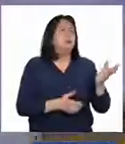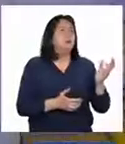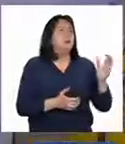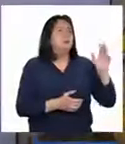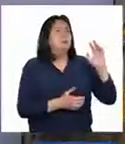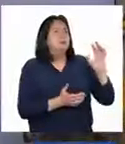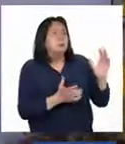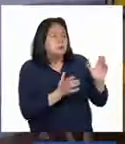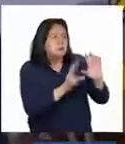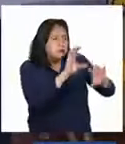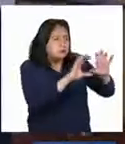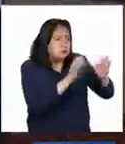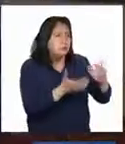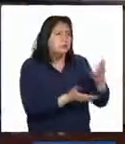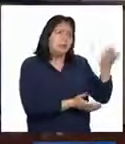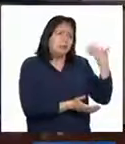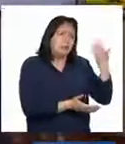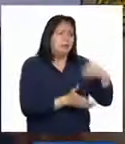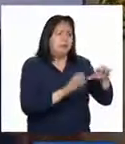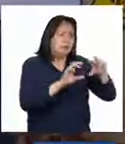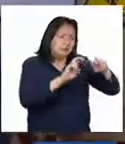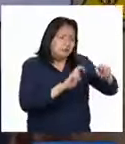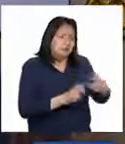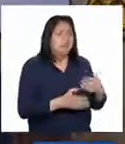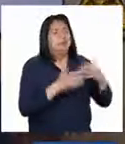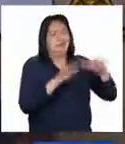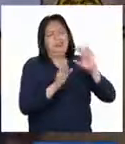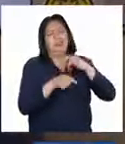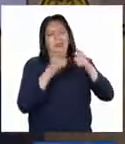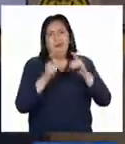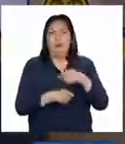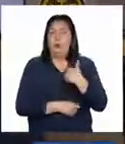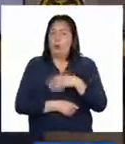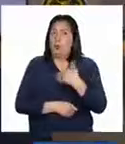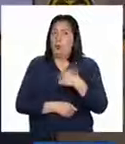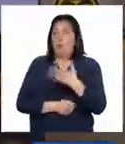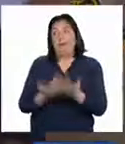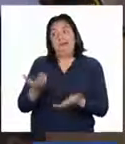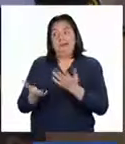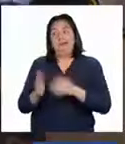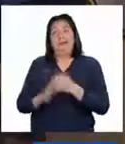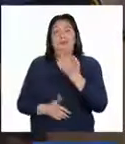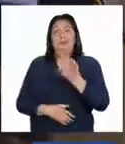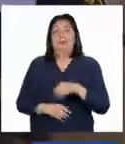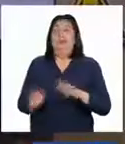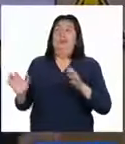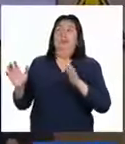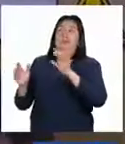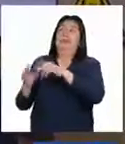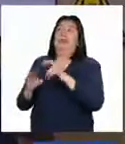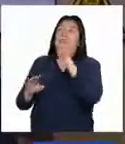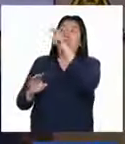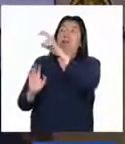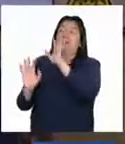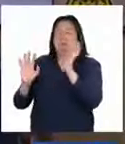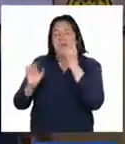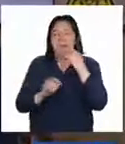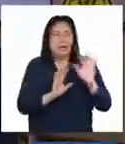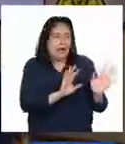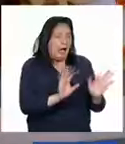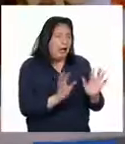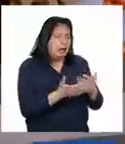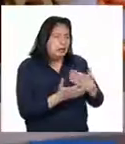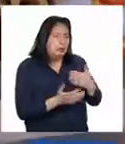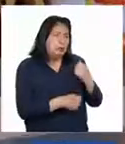me llamaron para hacer una investigación que ya te contaré. Conociéndola, seguro se fue a estudiar el salto de las pulgas. Antes de irme,